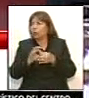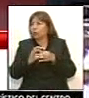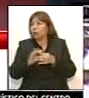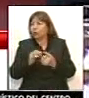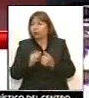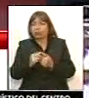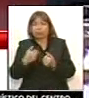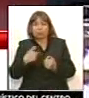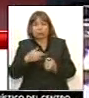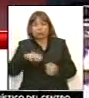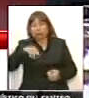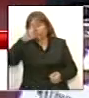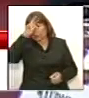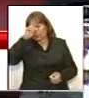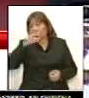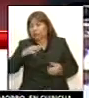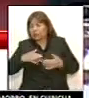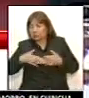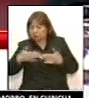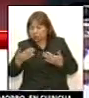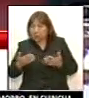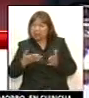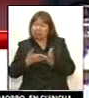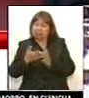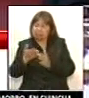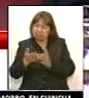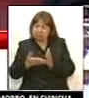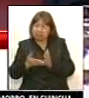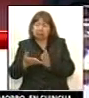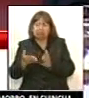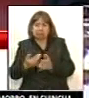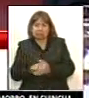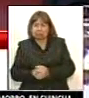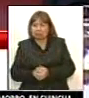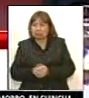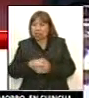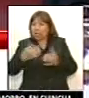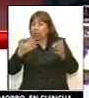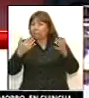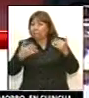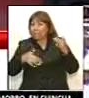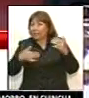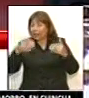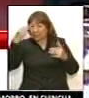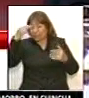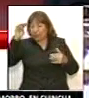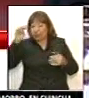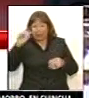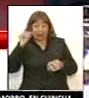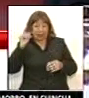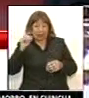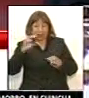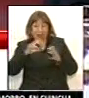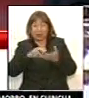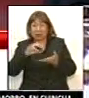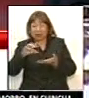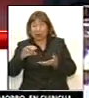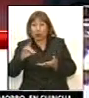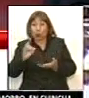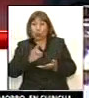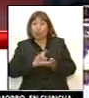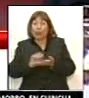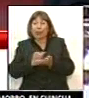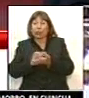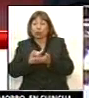con nuestro país. Y se pueden generar esos mecanismos de cooperación. En México, por ejemplo, las poblaciones que están en Nueva York, de